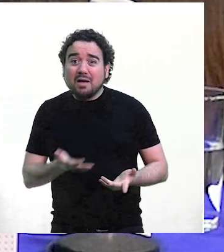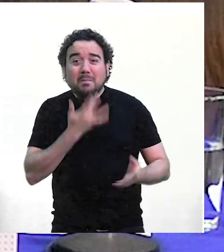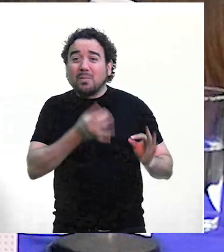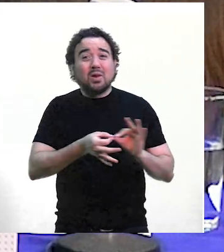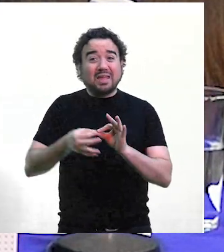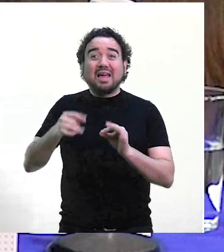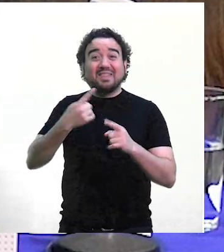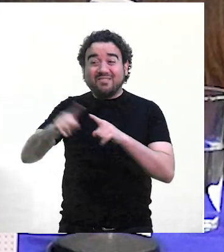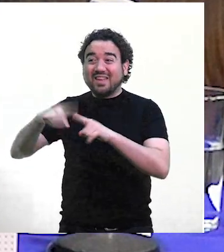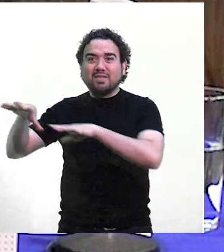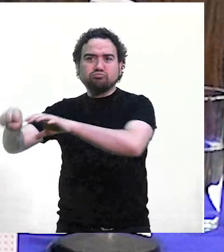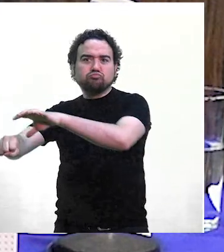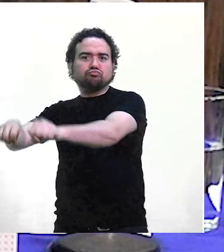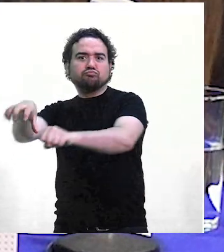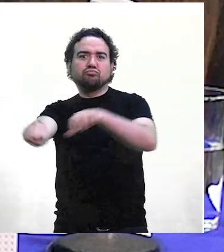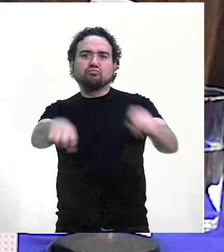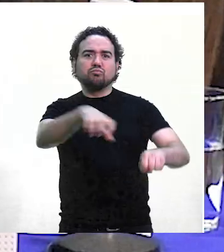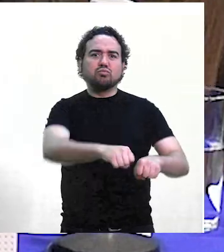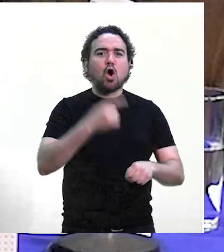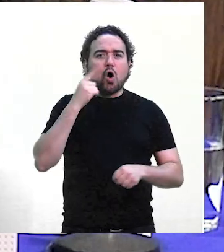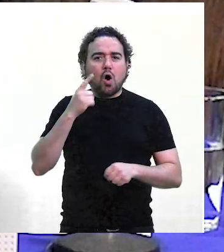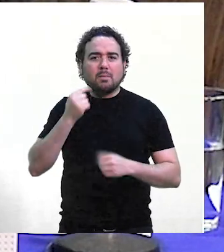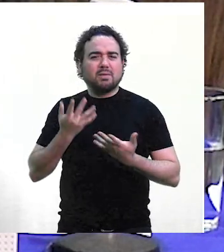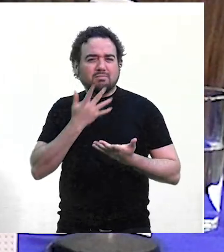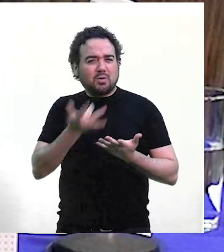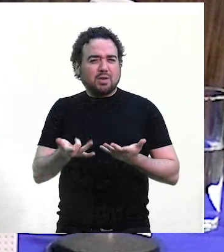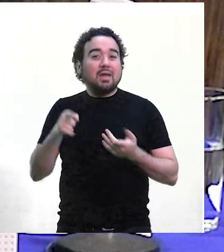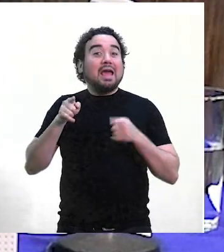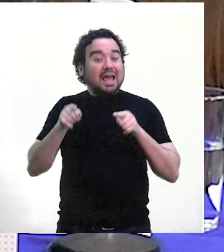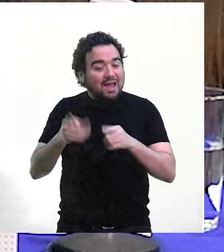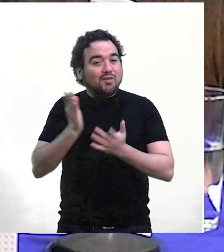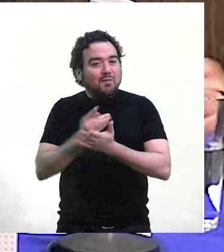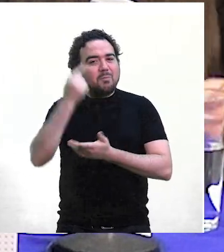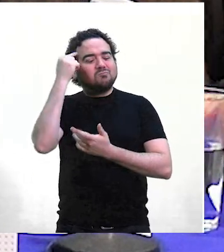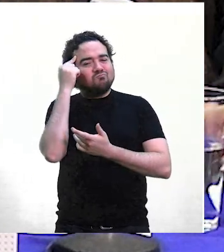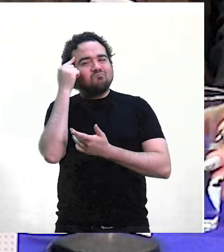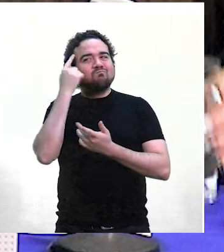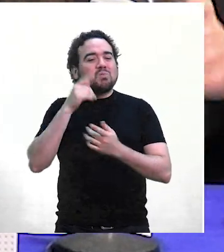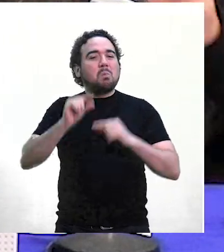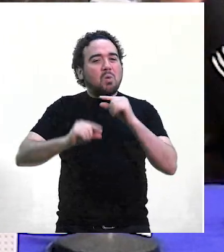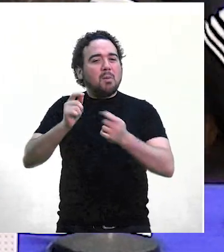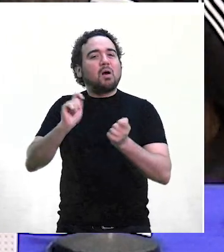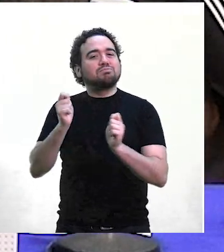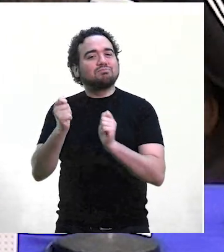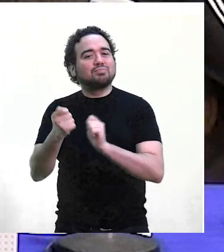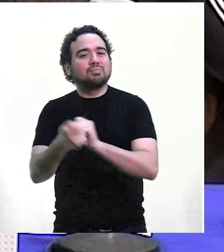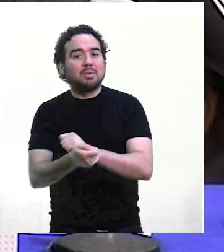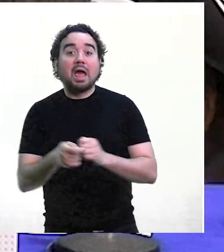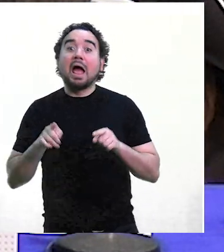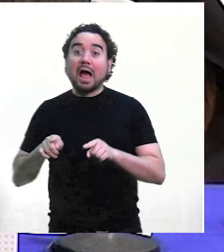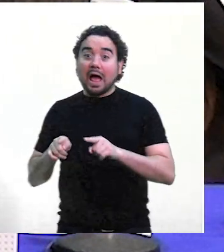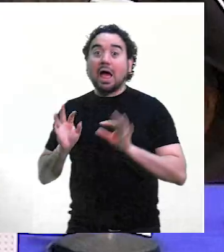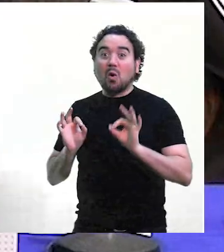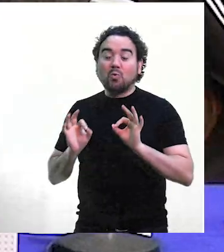qué no estamos? O en los espacios. En todos esos espacios que están dominados por hombres. Entonces, yo creo que ahí nos tenemos que cuestionar y empezar a hacer